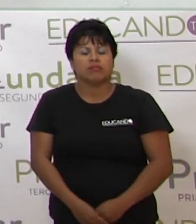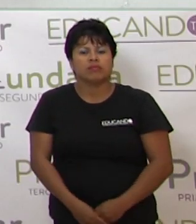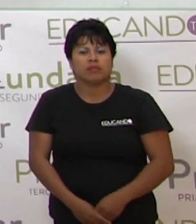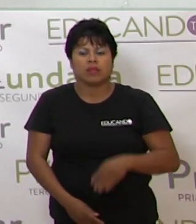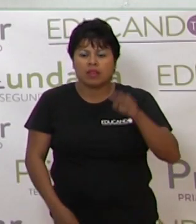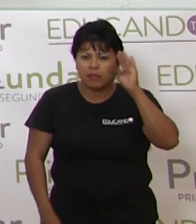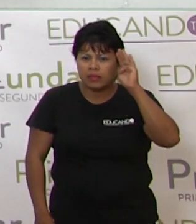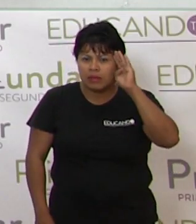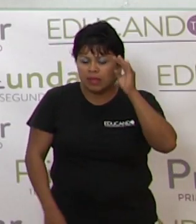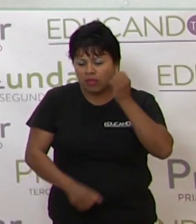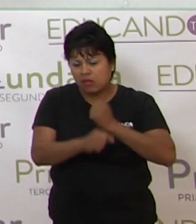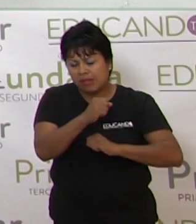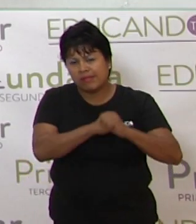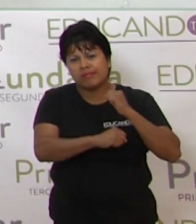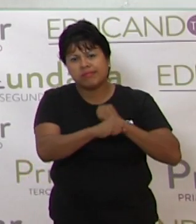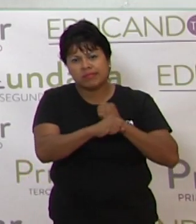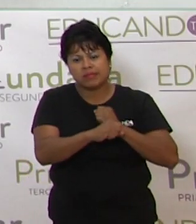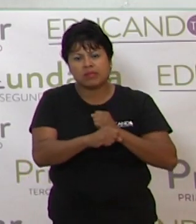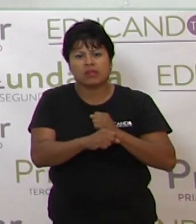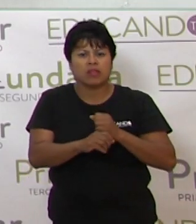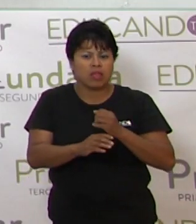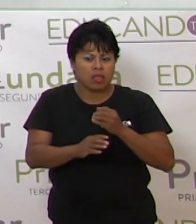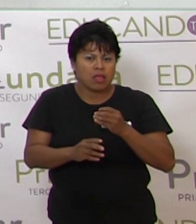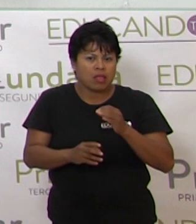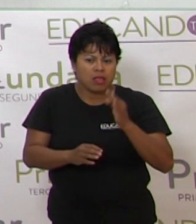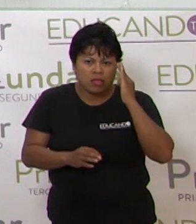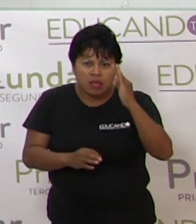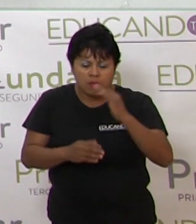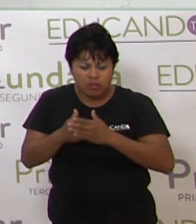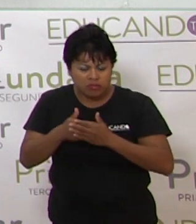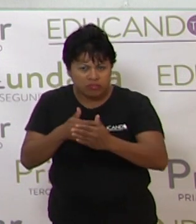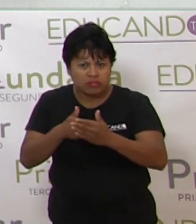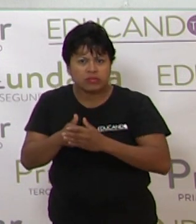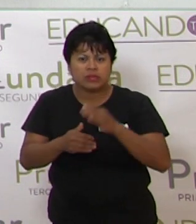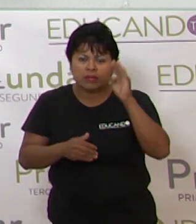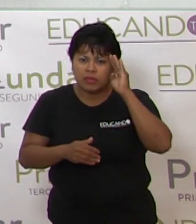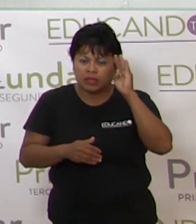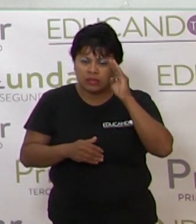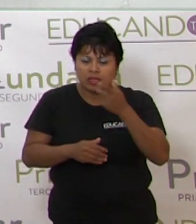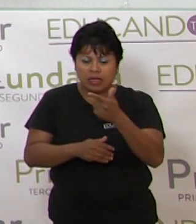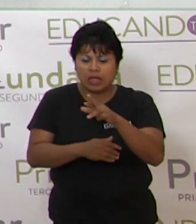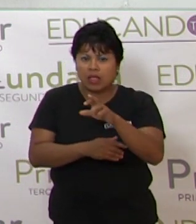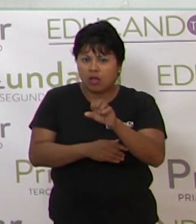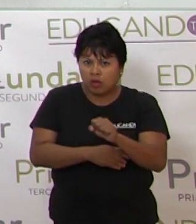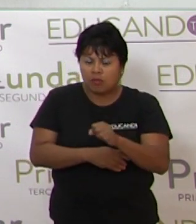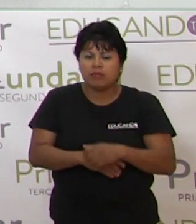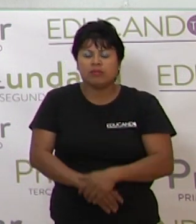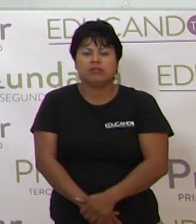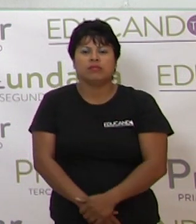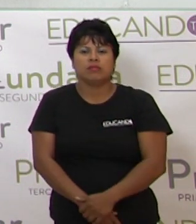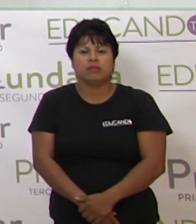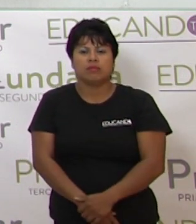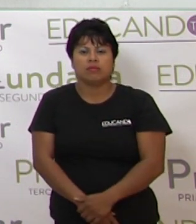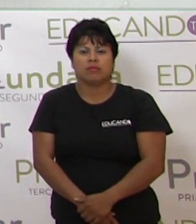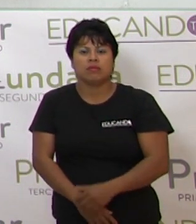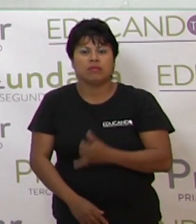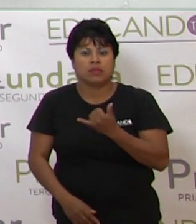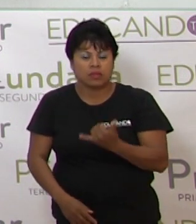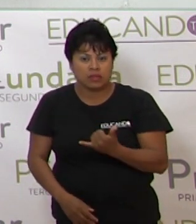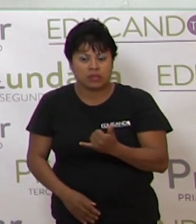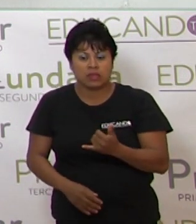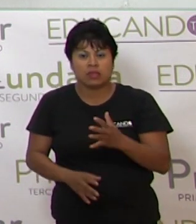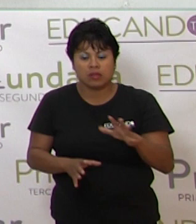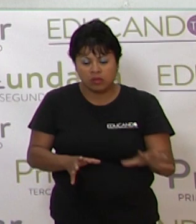pensamiento antiguo, del pensamiento clásico, del pensamiento romano, del pensamiento griego, y lo